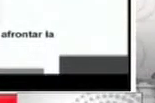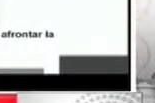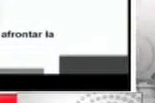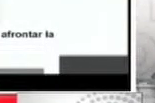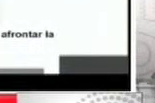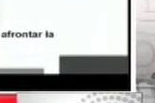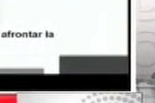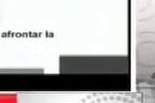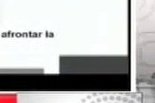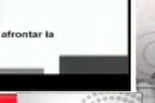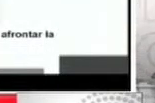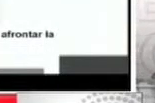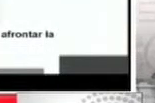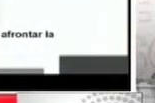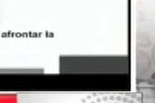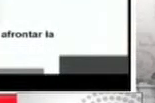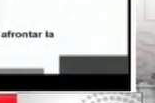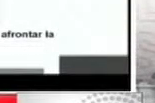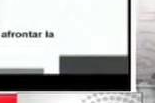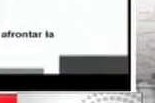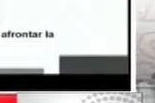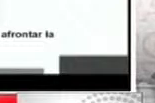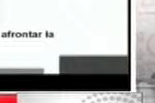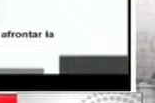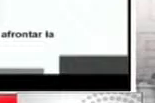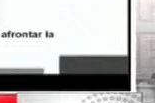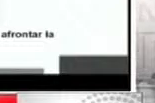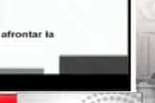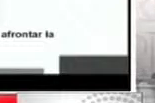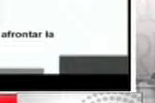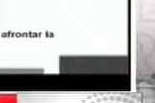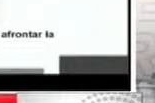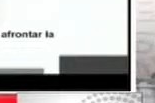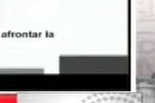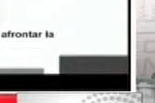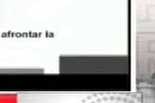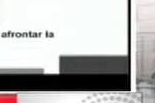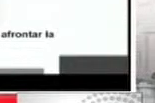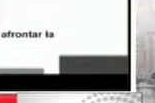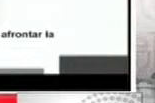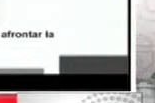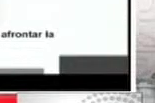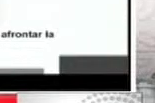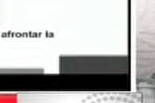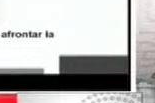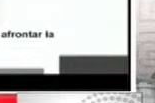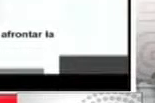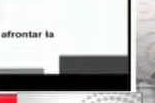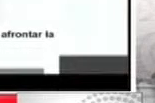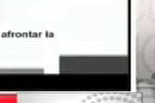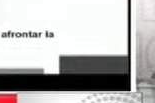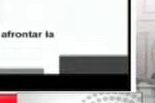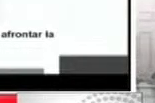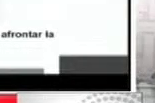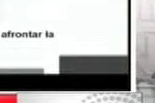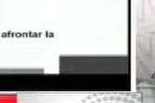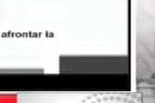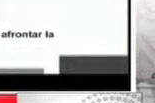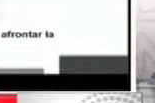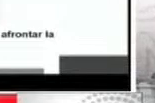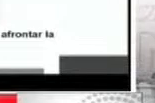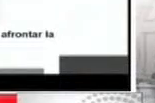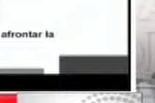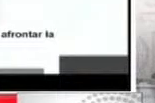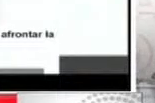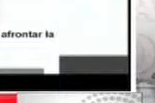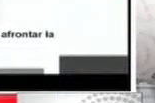a 20.861 millones, equivalente, como yo les decía, al 67% del